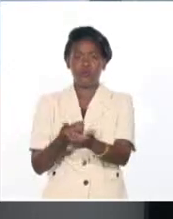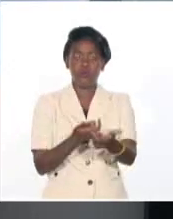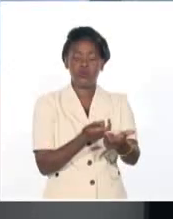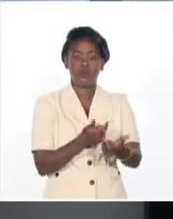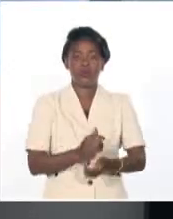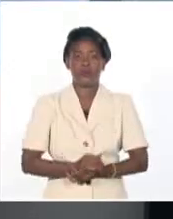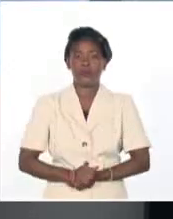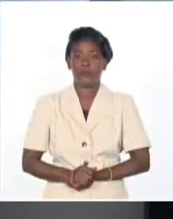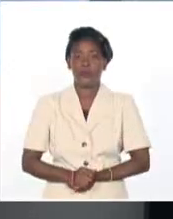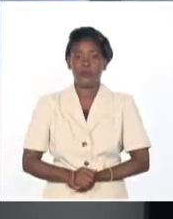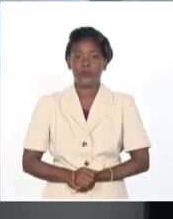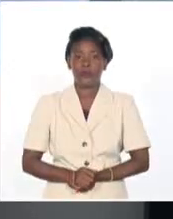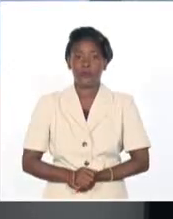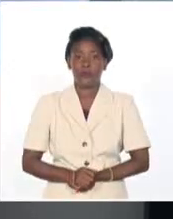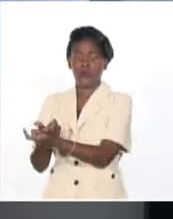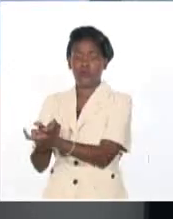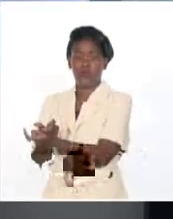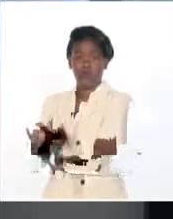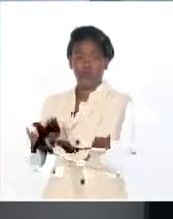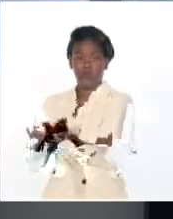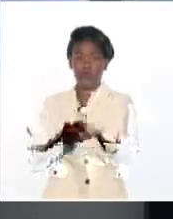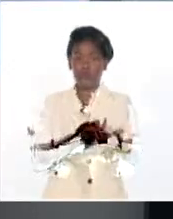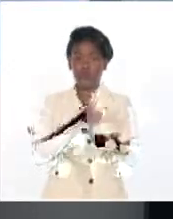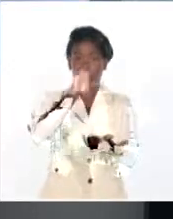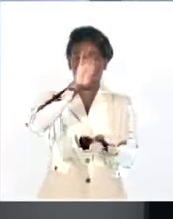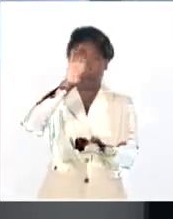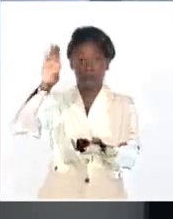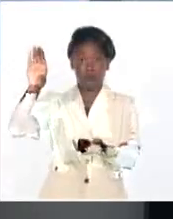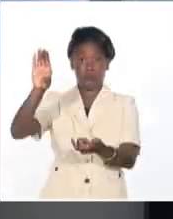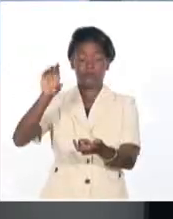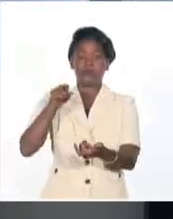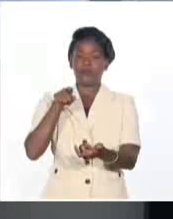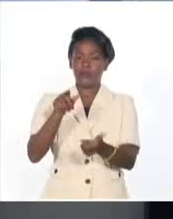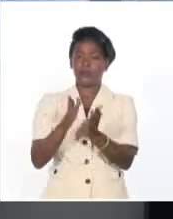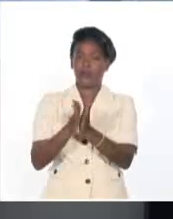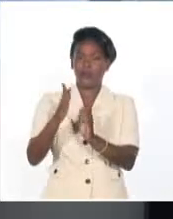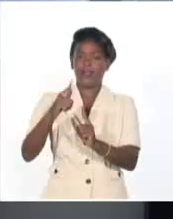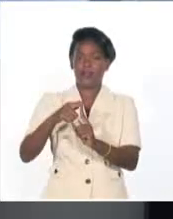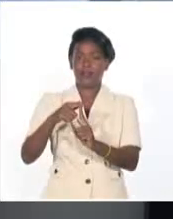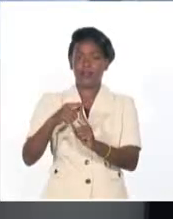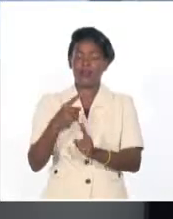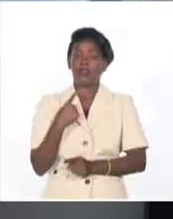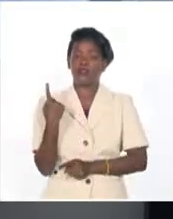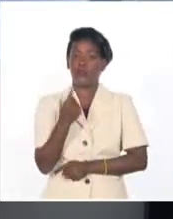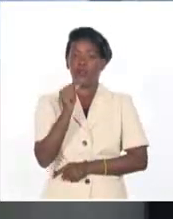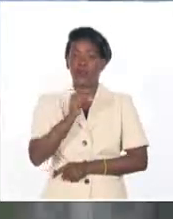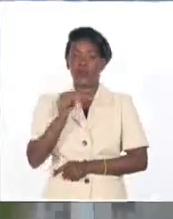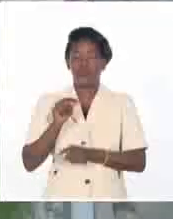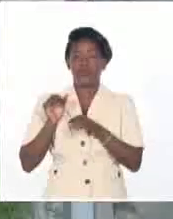bomberos Enrique Estrada de la ciudad de Los Puentes se rindió tributo a la memoria de los caídos.